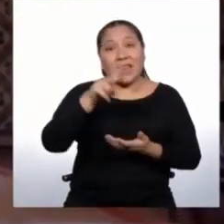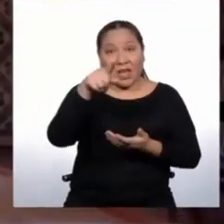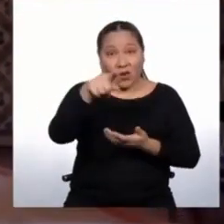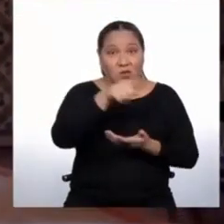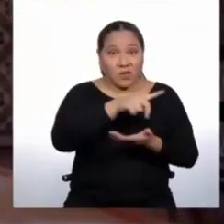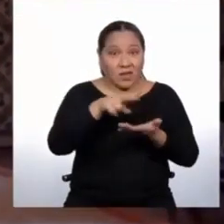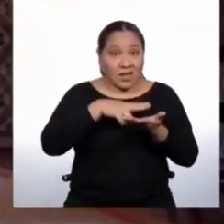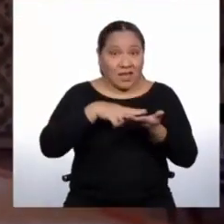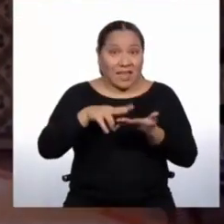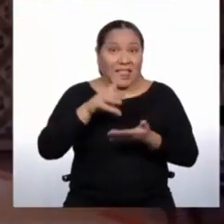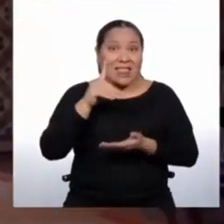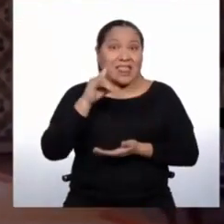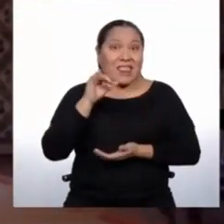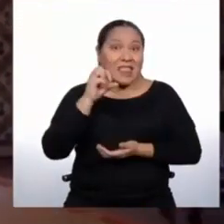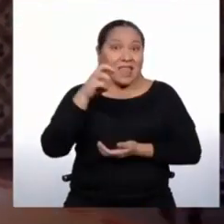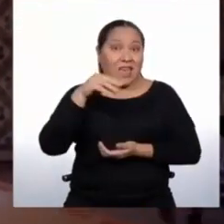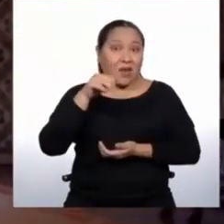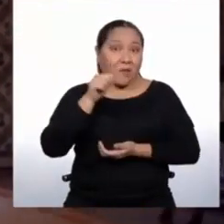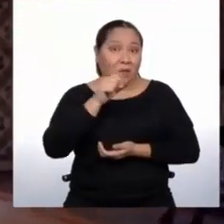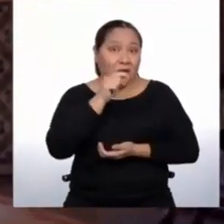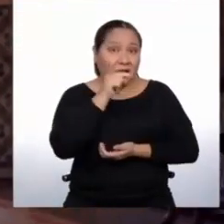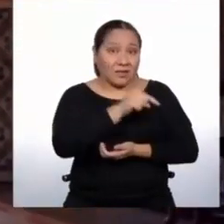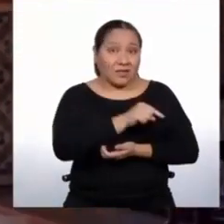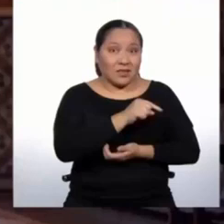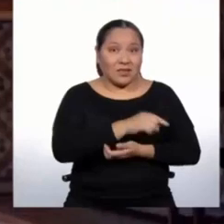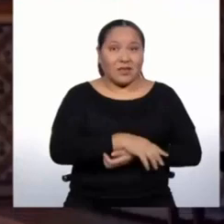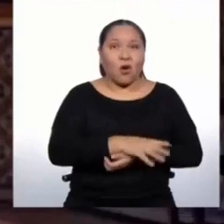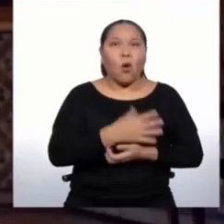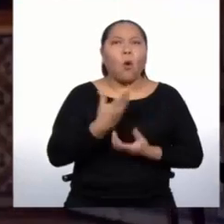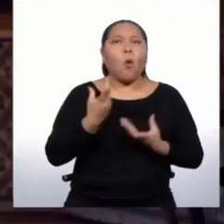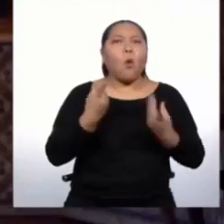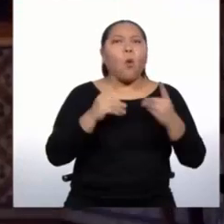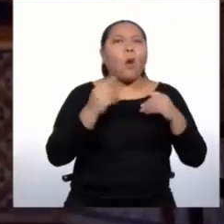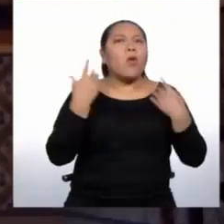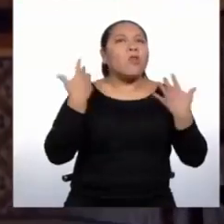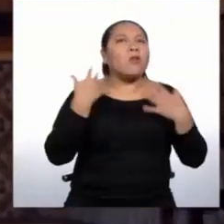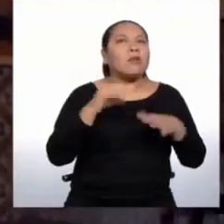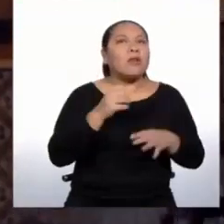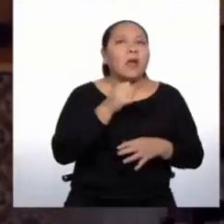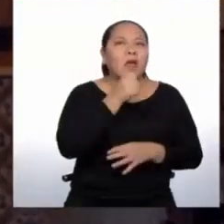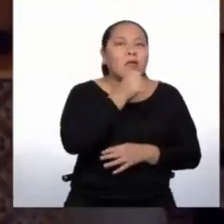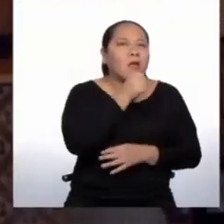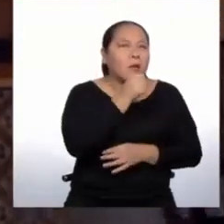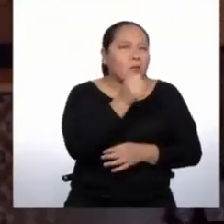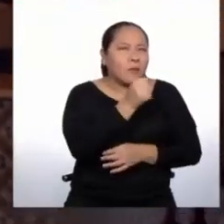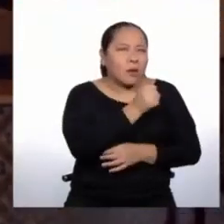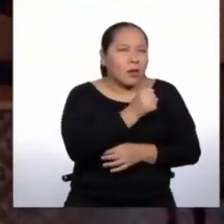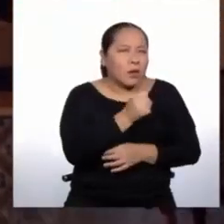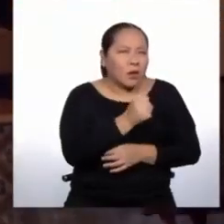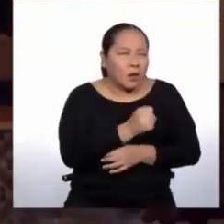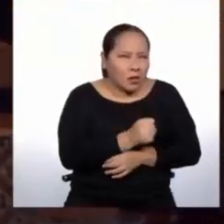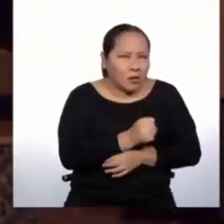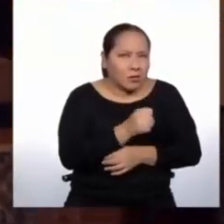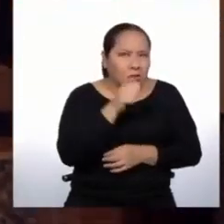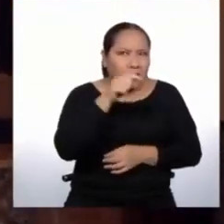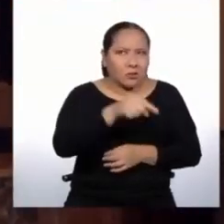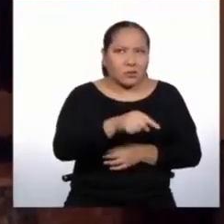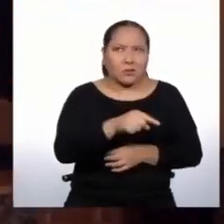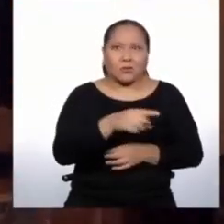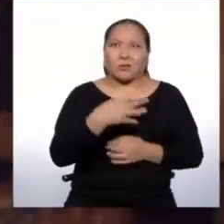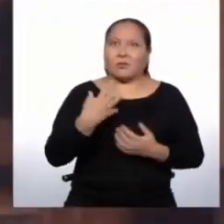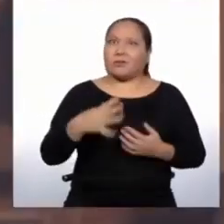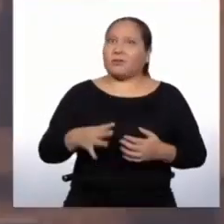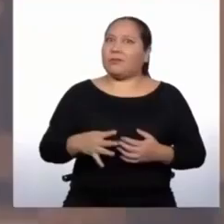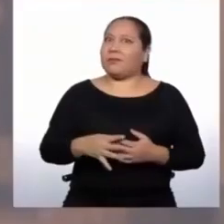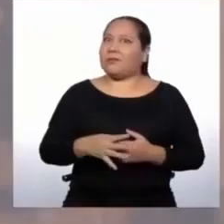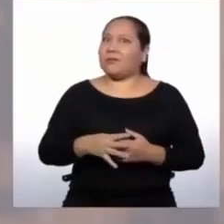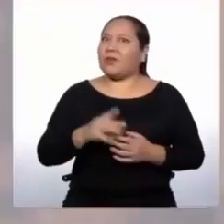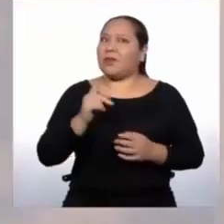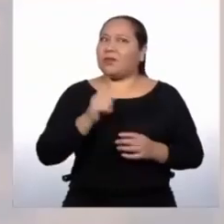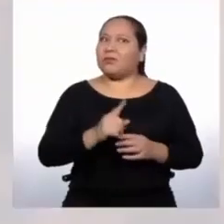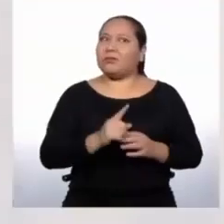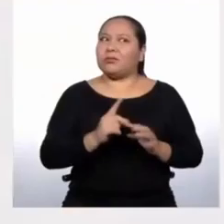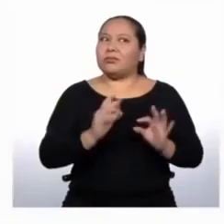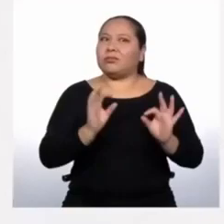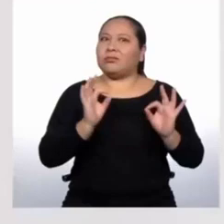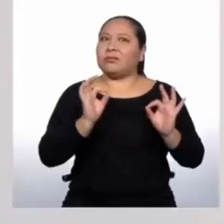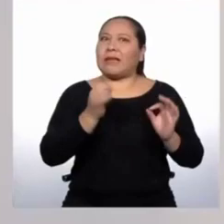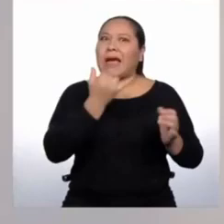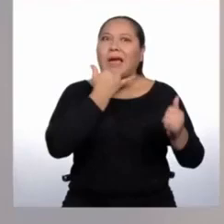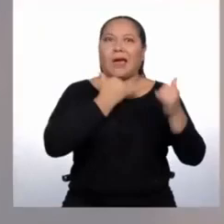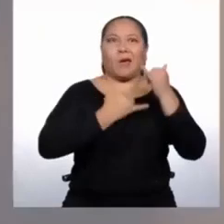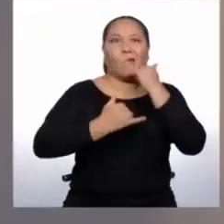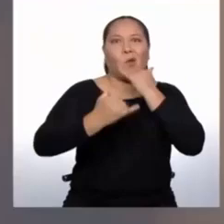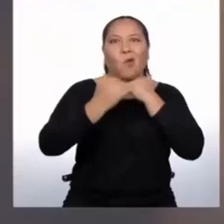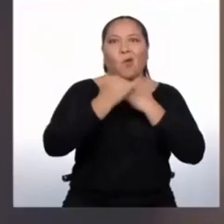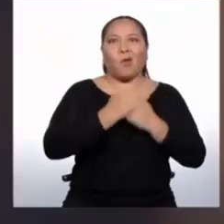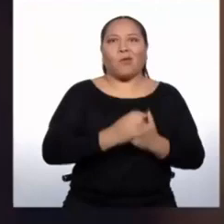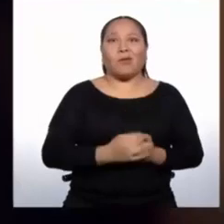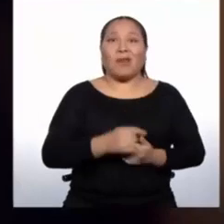don Dimas de la Tijereta dio a la vejez la peor tontuna en la que puede dar un viejo.